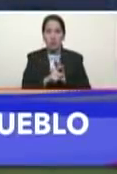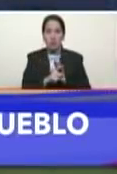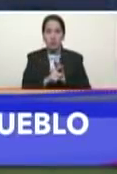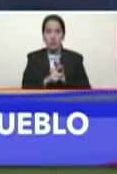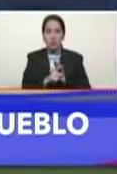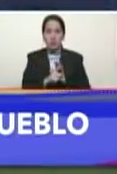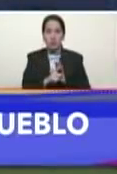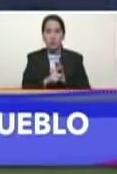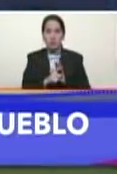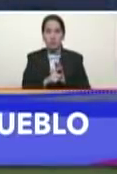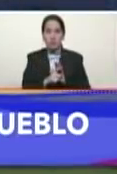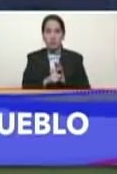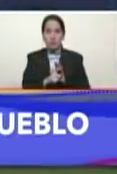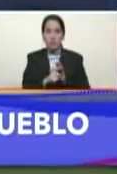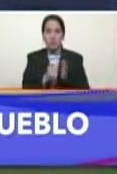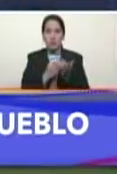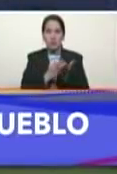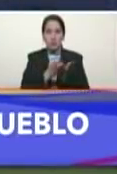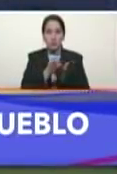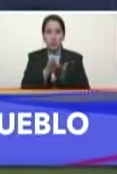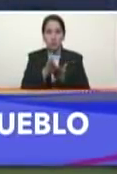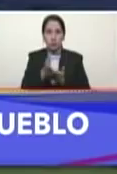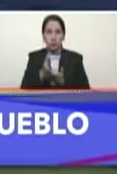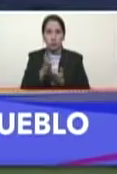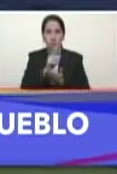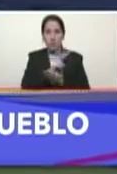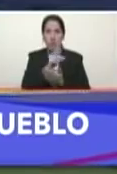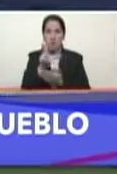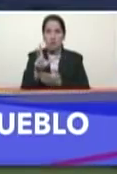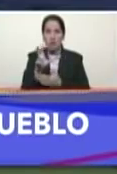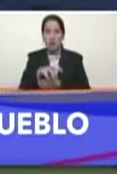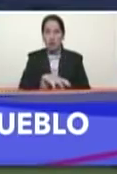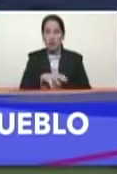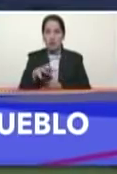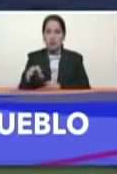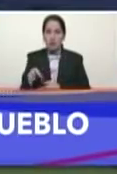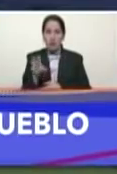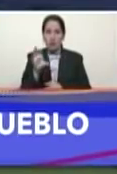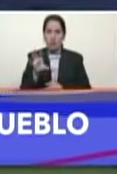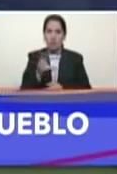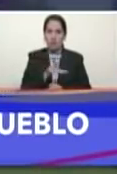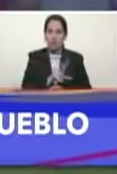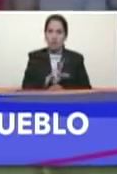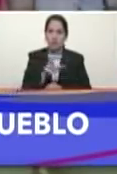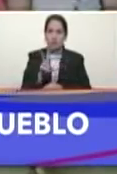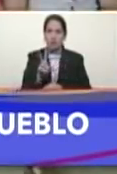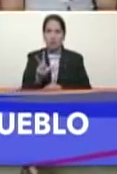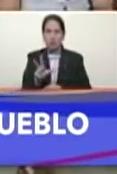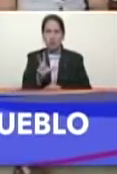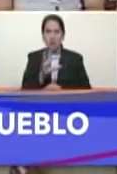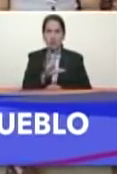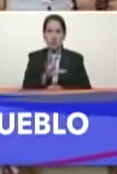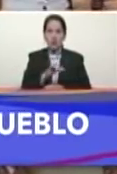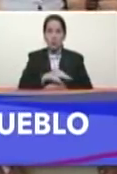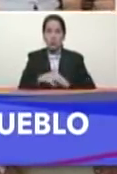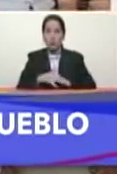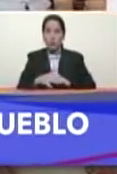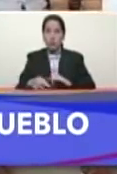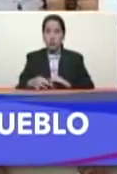los 23 estados del país, si nos vamos a los municipios, 335 municipios,